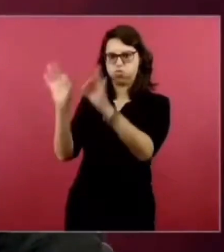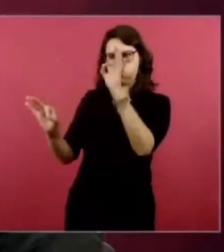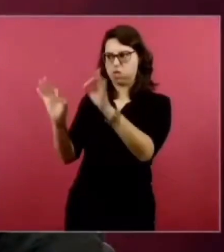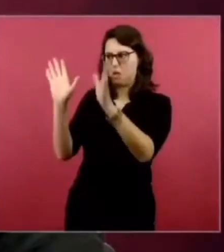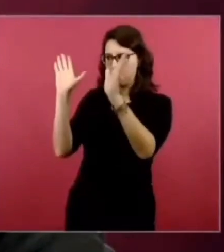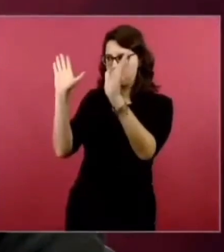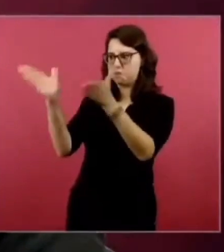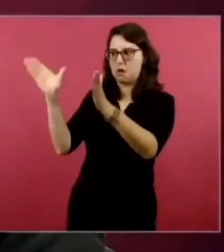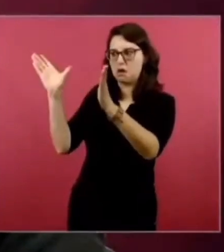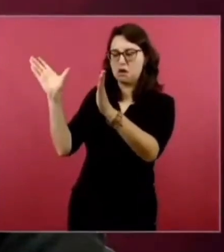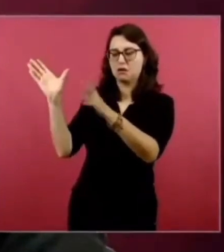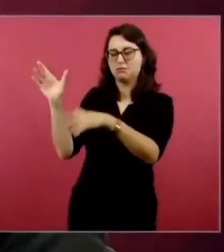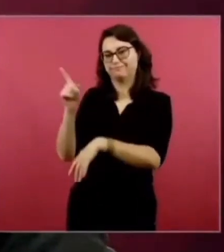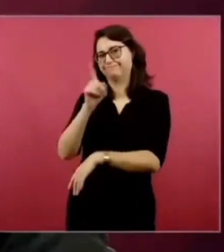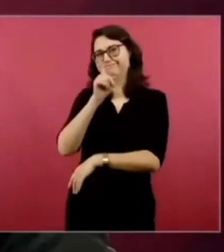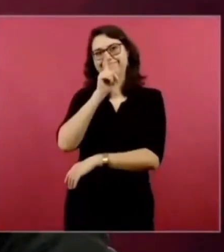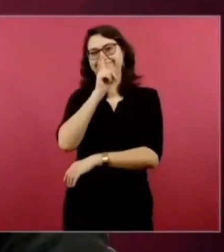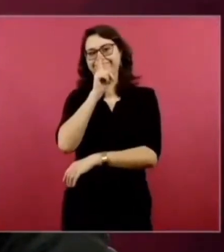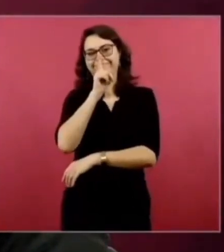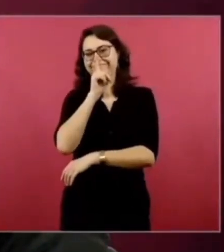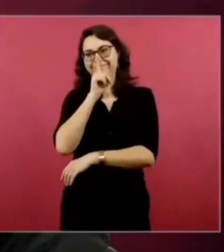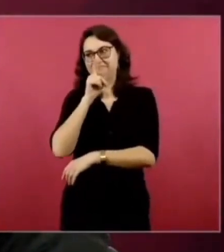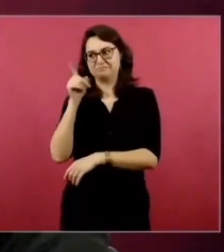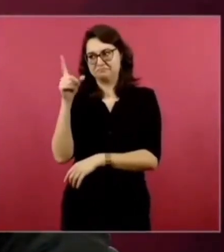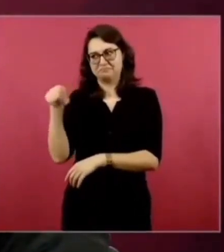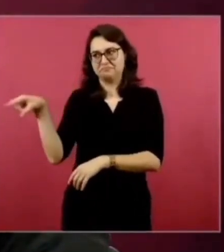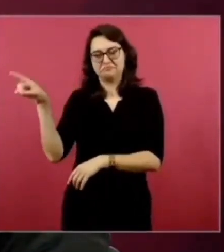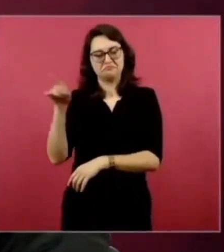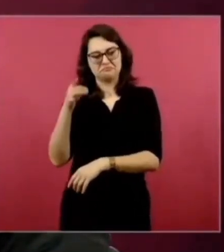Del conservadurismo.